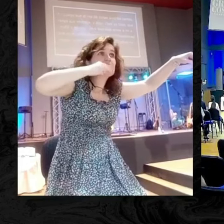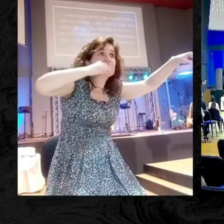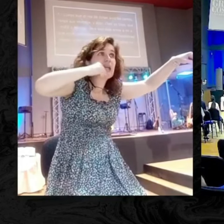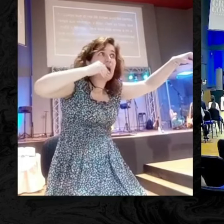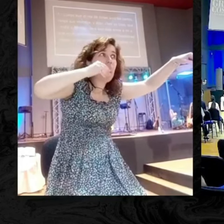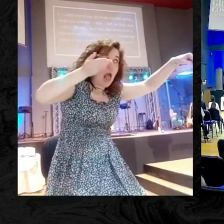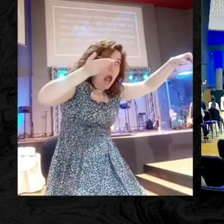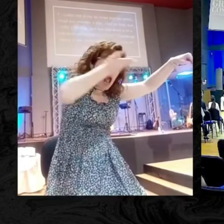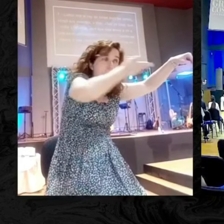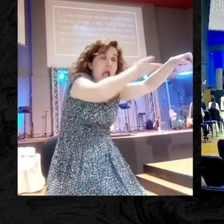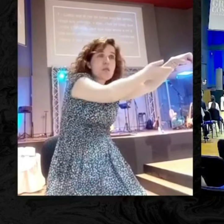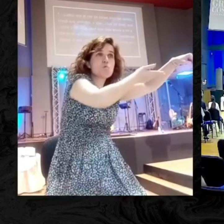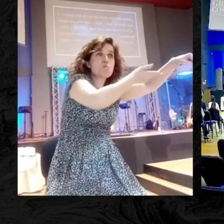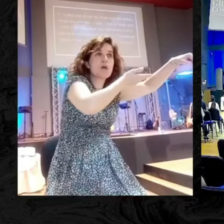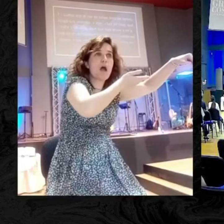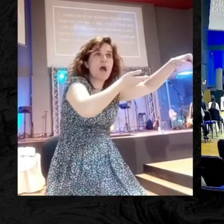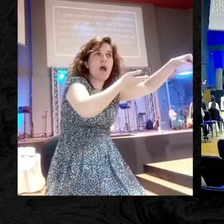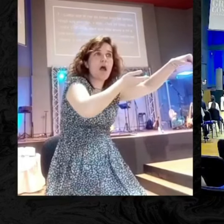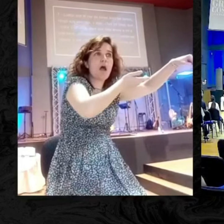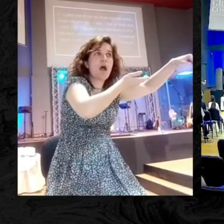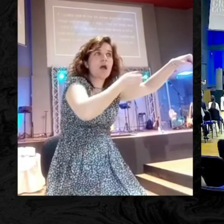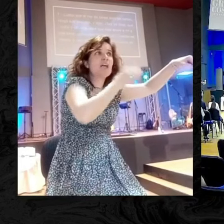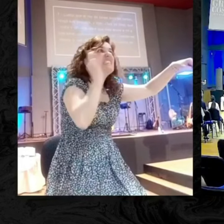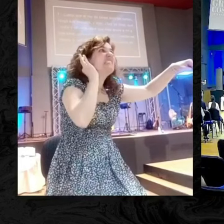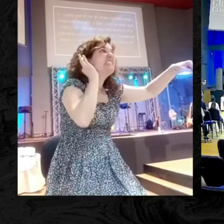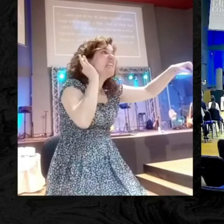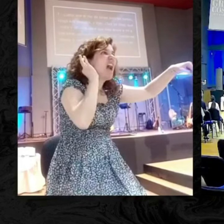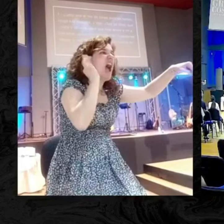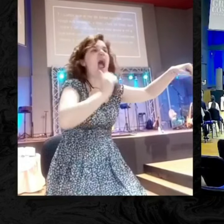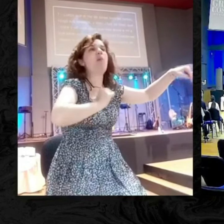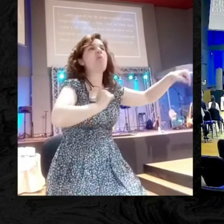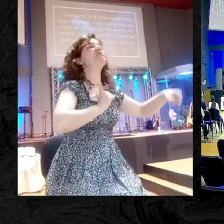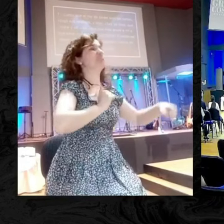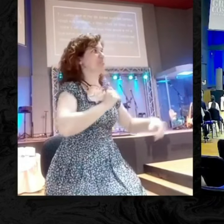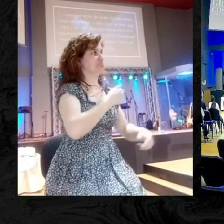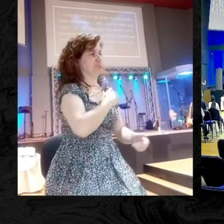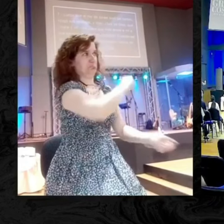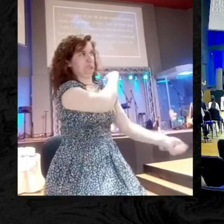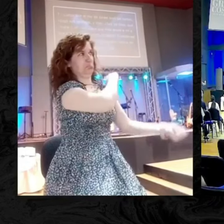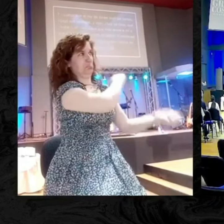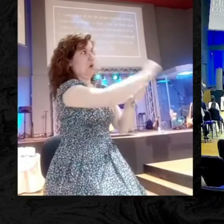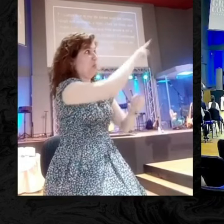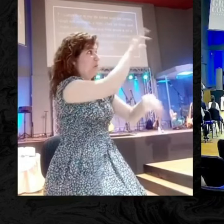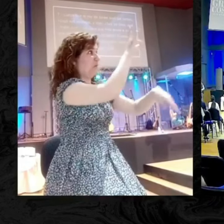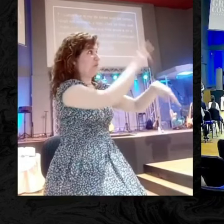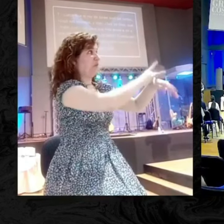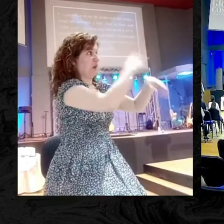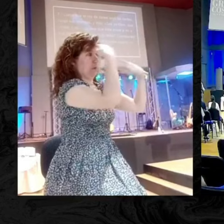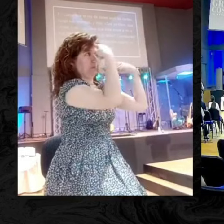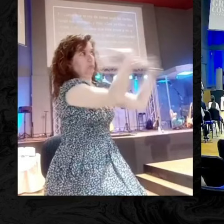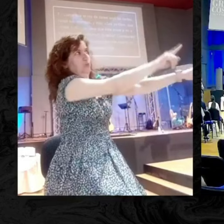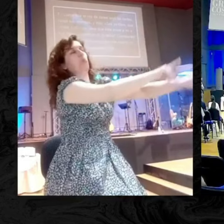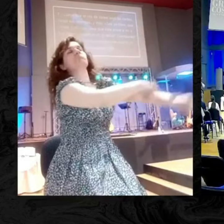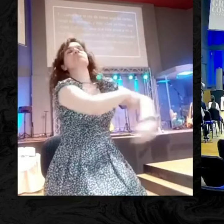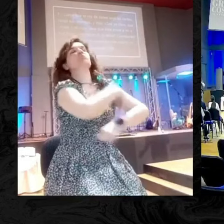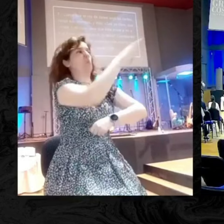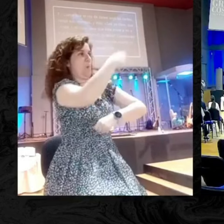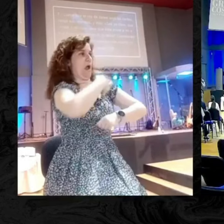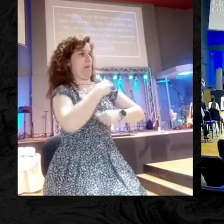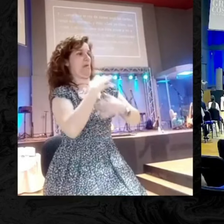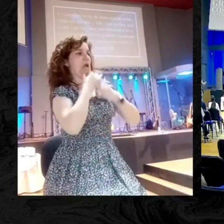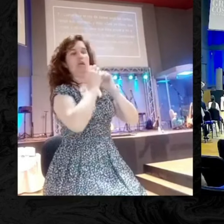momento para hablar a la mujer de naamán Para sanar a quien era su